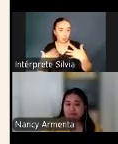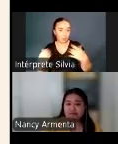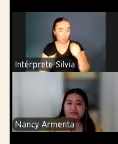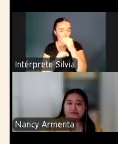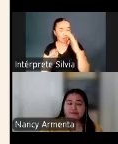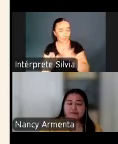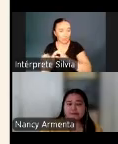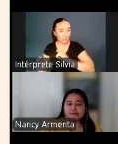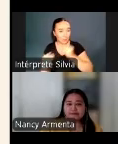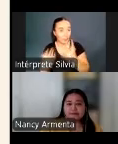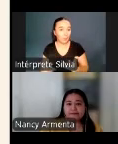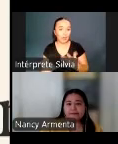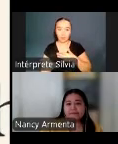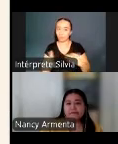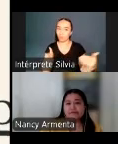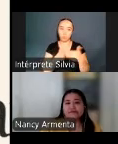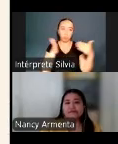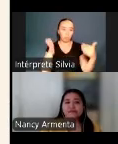atención.